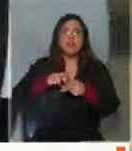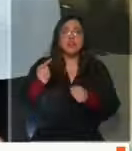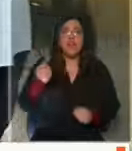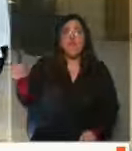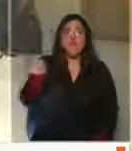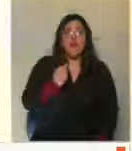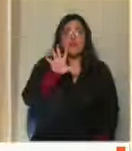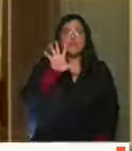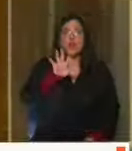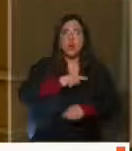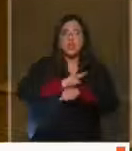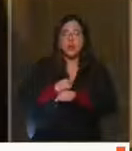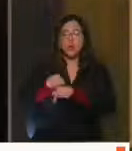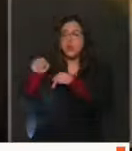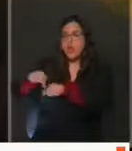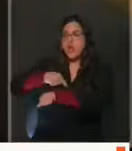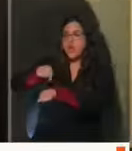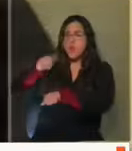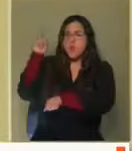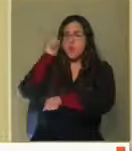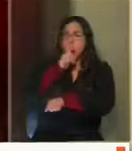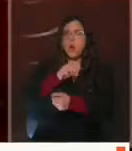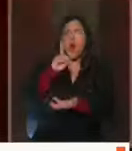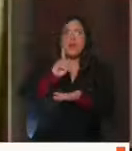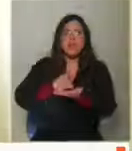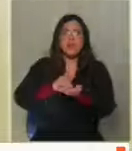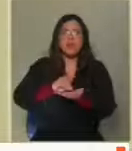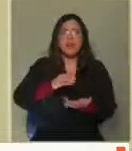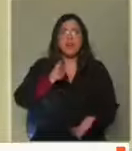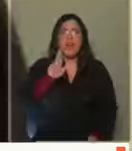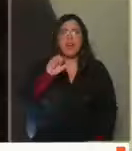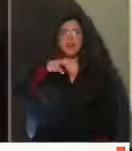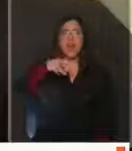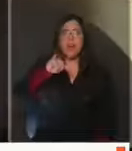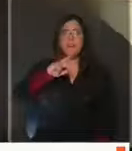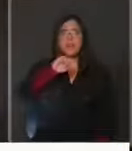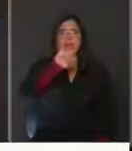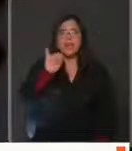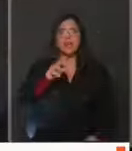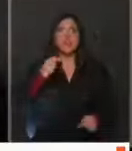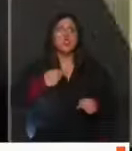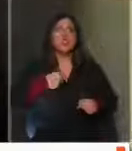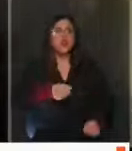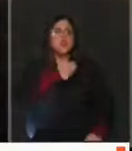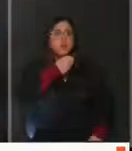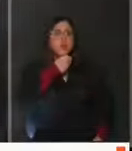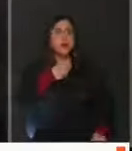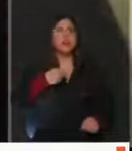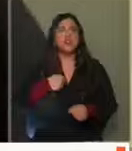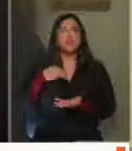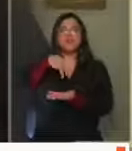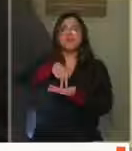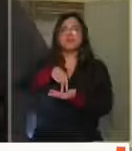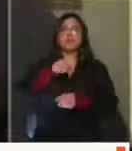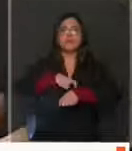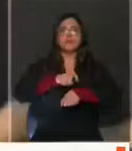Han sido horas más que agitadas para el diputado gremialista Guillermo Ramírez. Voy a poner el podio, así que voy a estar inmóvil durante harto rato.